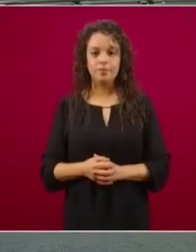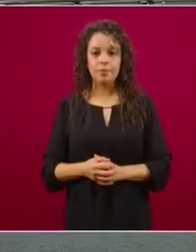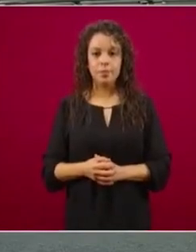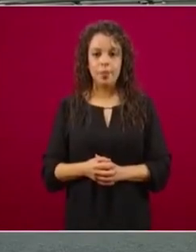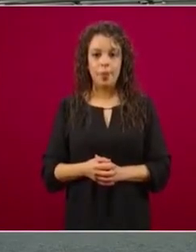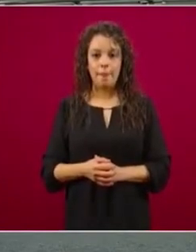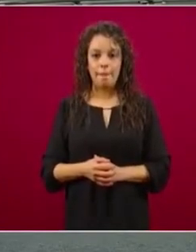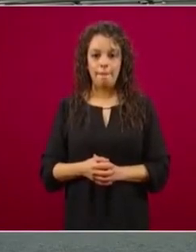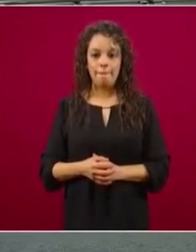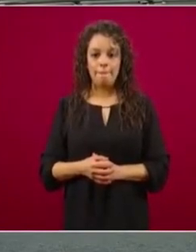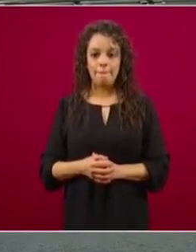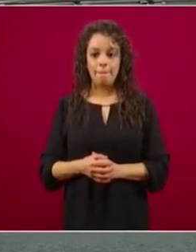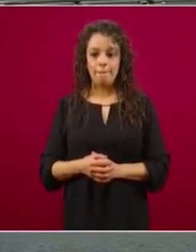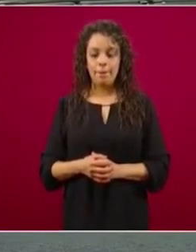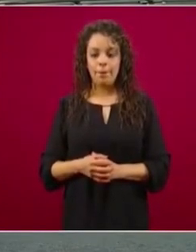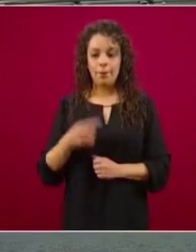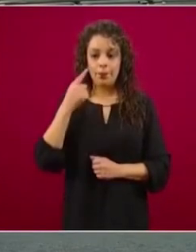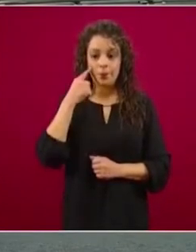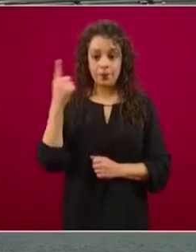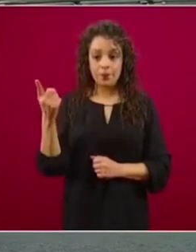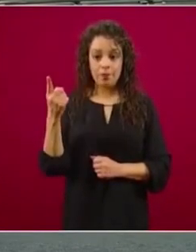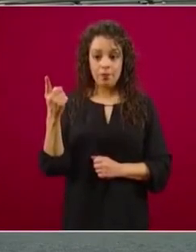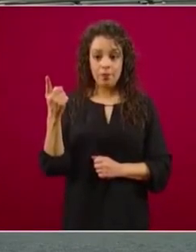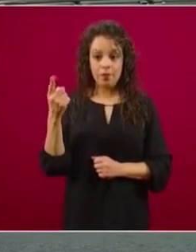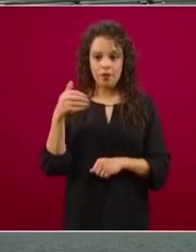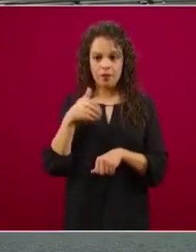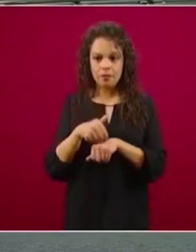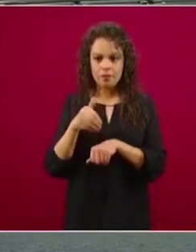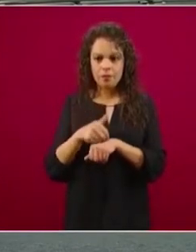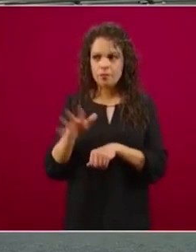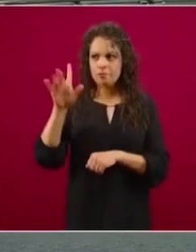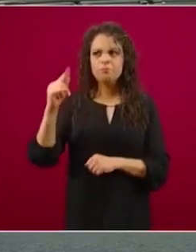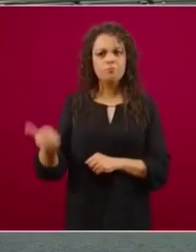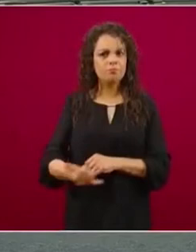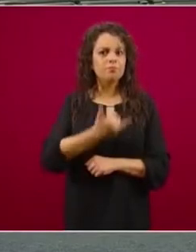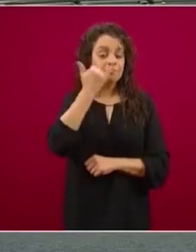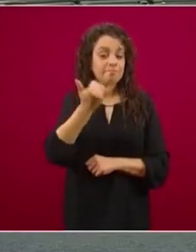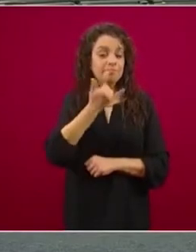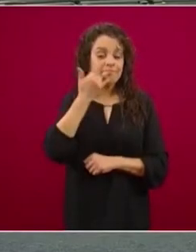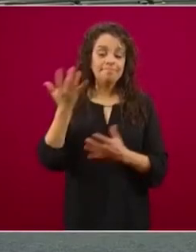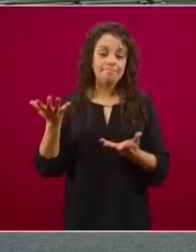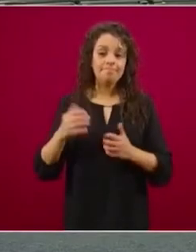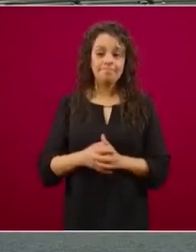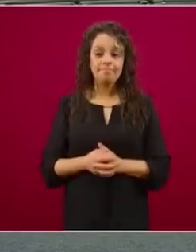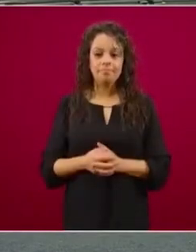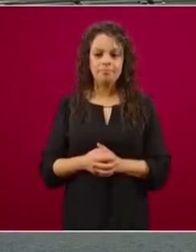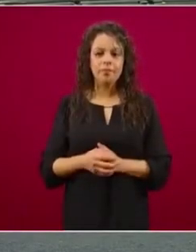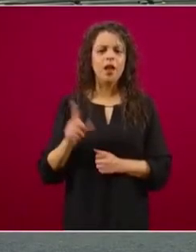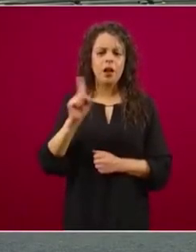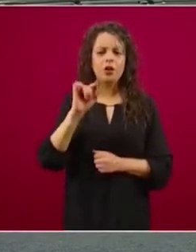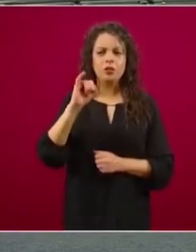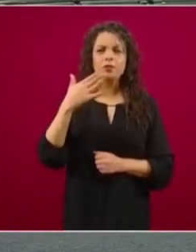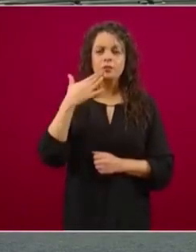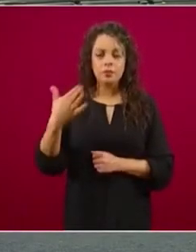tiene ahí un número que no está bien, que son estas, no, sí está bien,